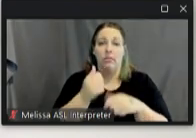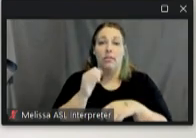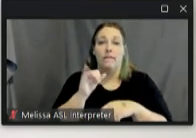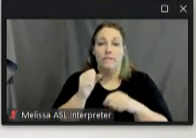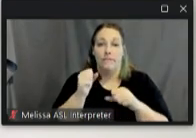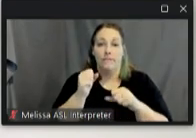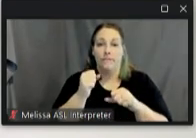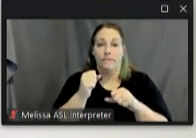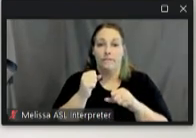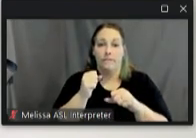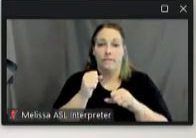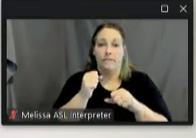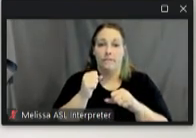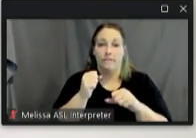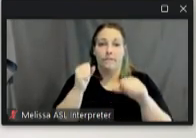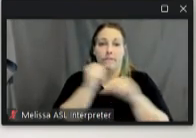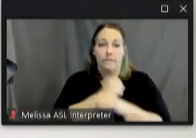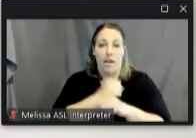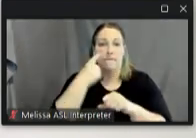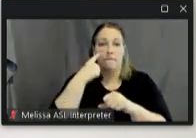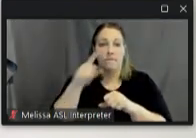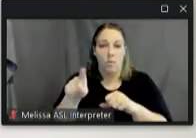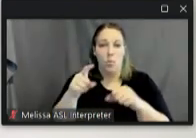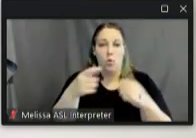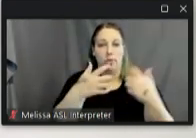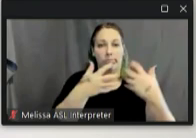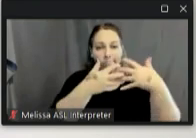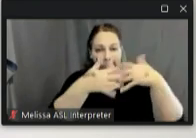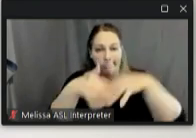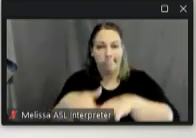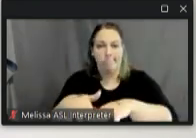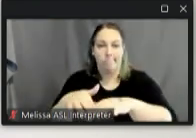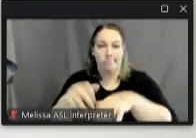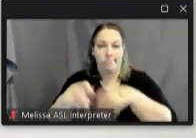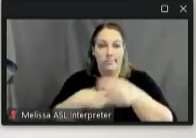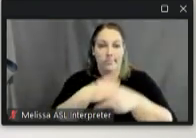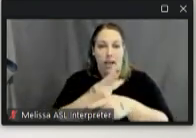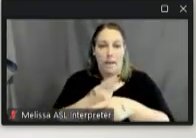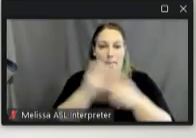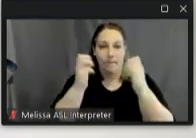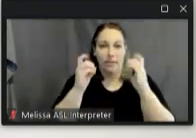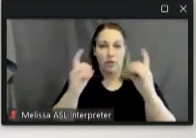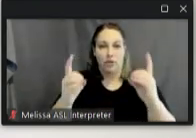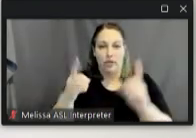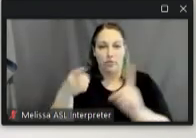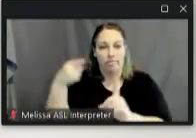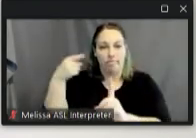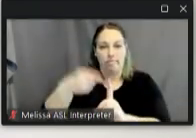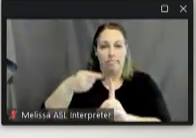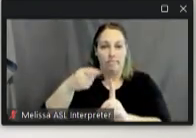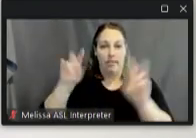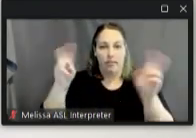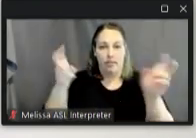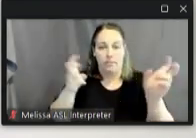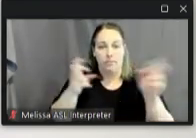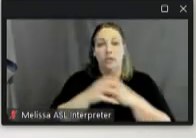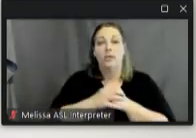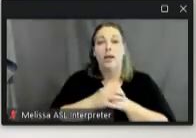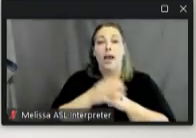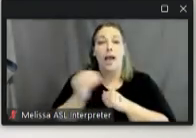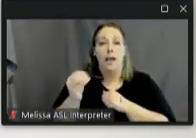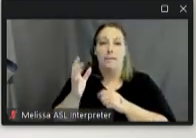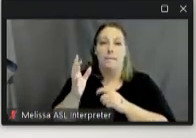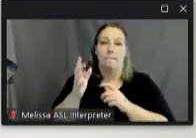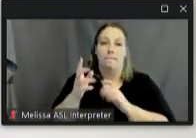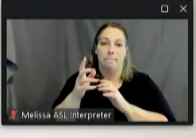de políticas públicas en esta materia. Esto es algo que ha significado un reto sustantivo para